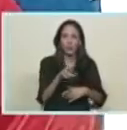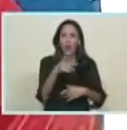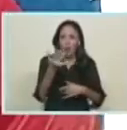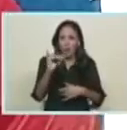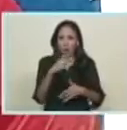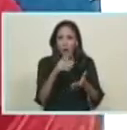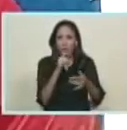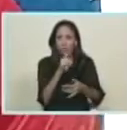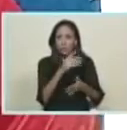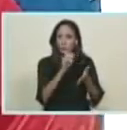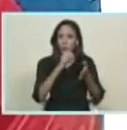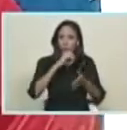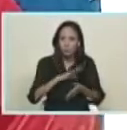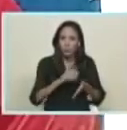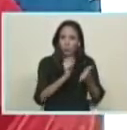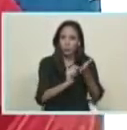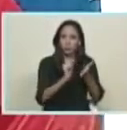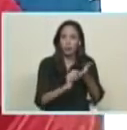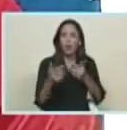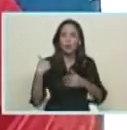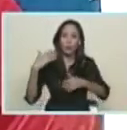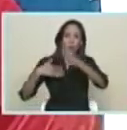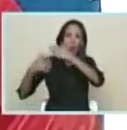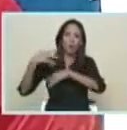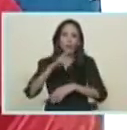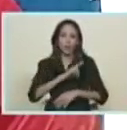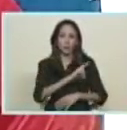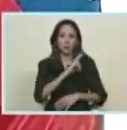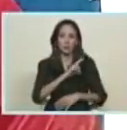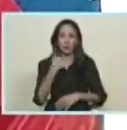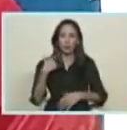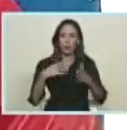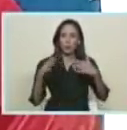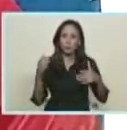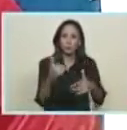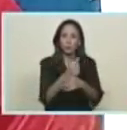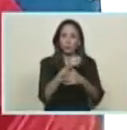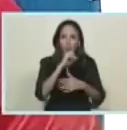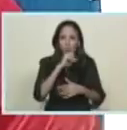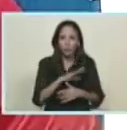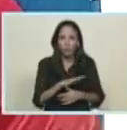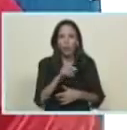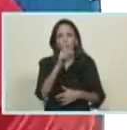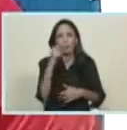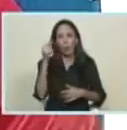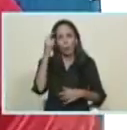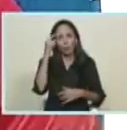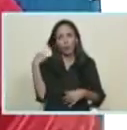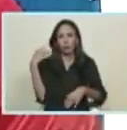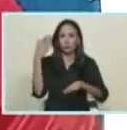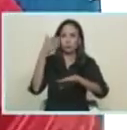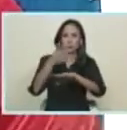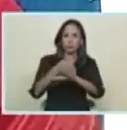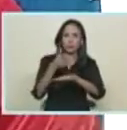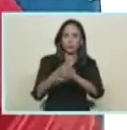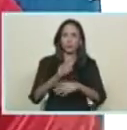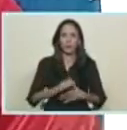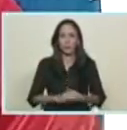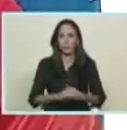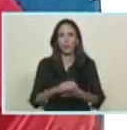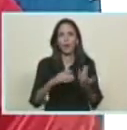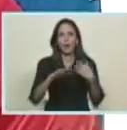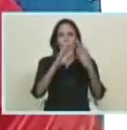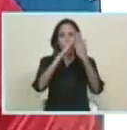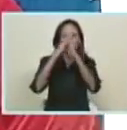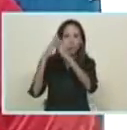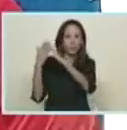históricos. Yo cuando fui canciller de la República, conseguí en el archivo histórico, un día me metí en el archivo